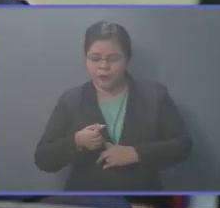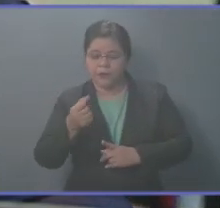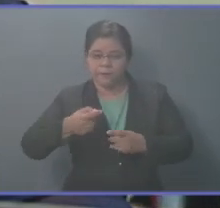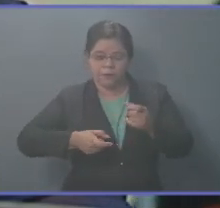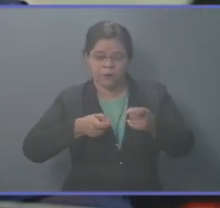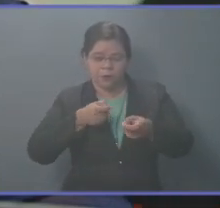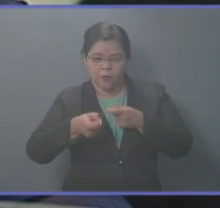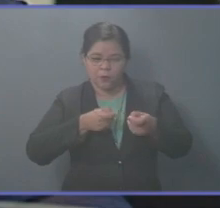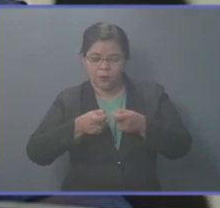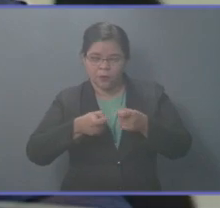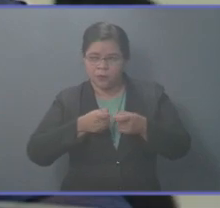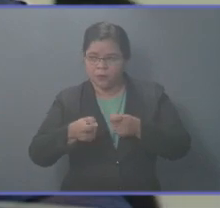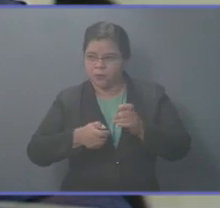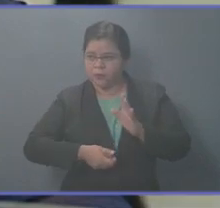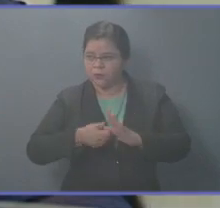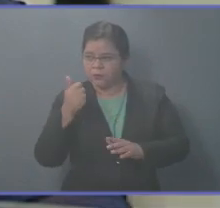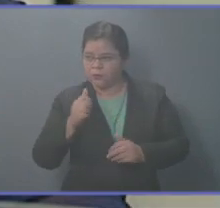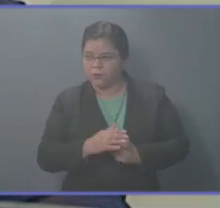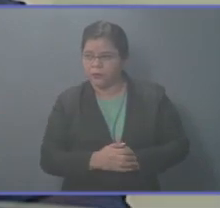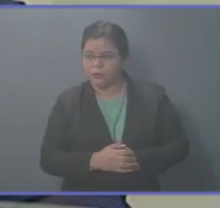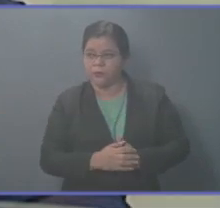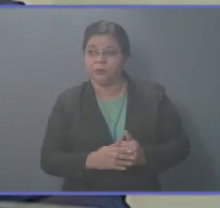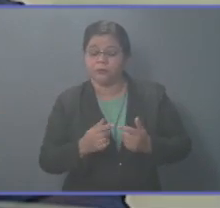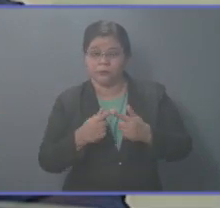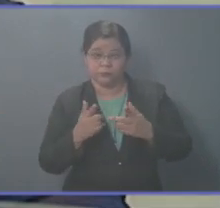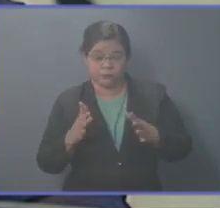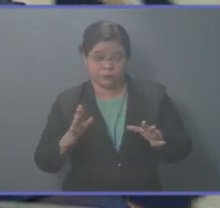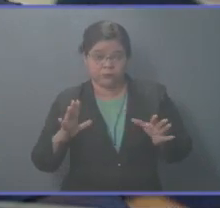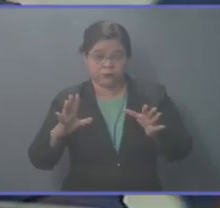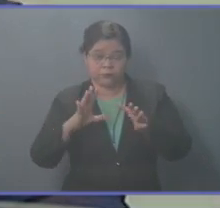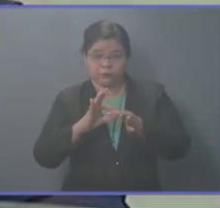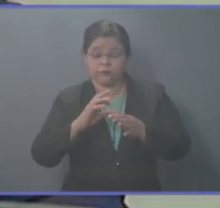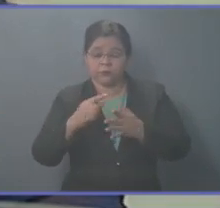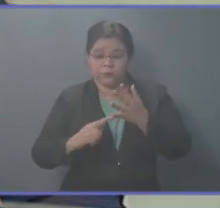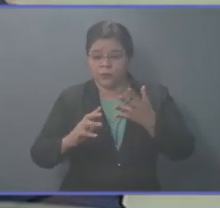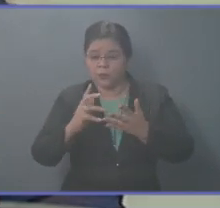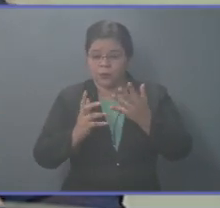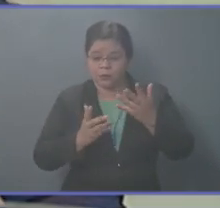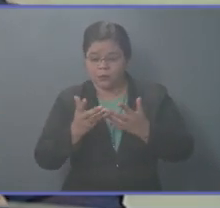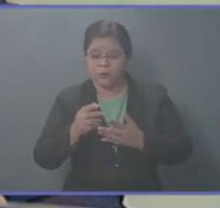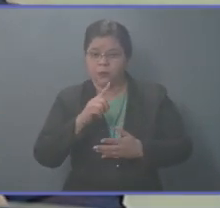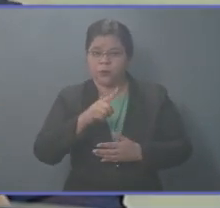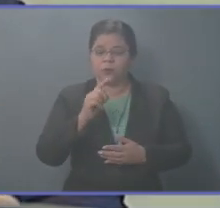control, sobreseimiento del 6 de octubre de 1998, inconstitucionalidad